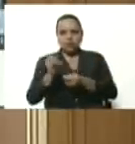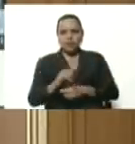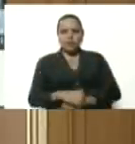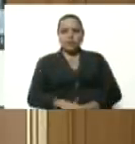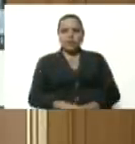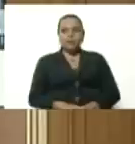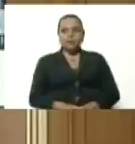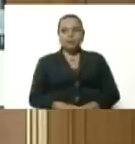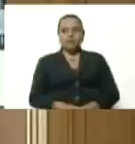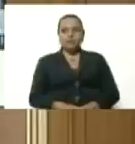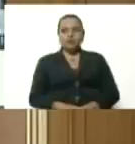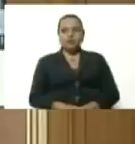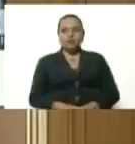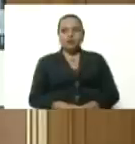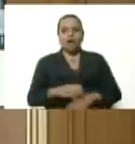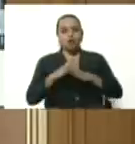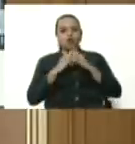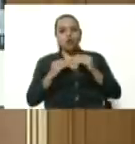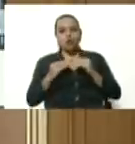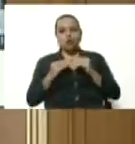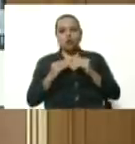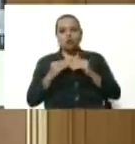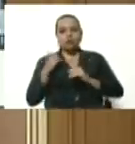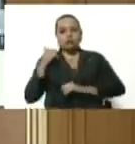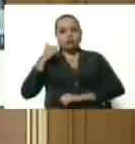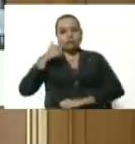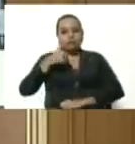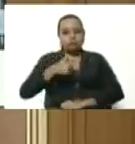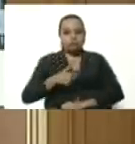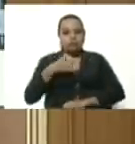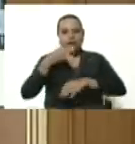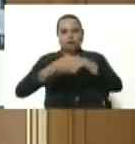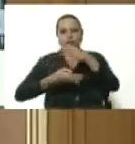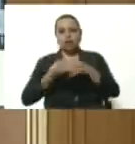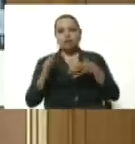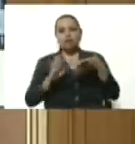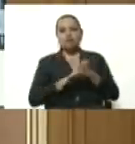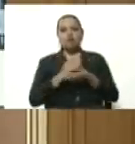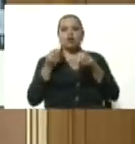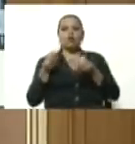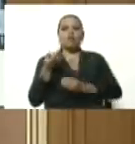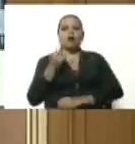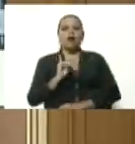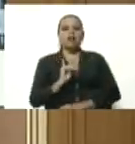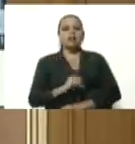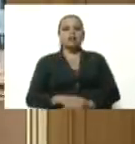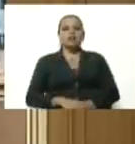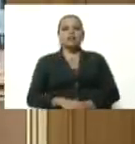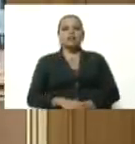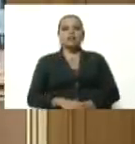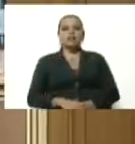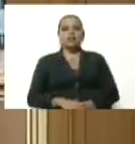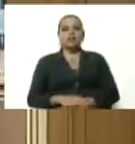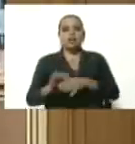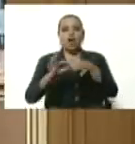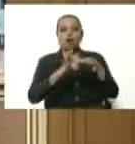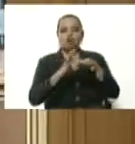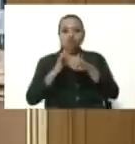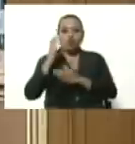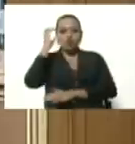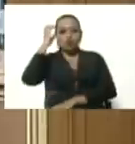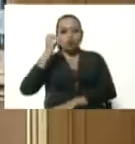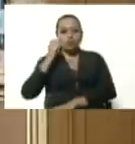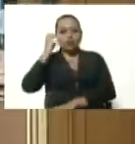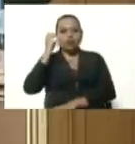acá. Tienen toda una cronología en relación con el papel que ha venido jugando la Unión Europea